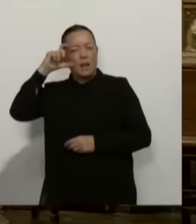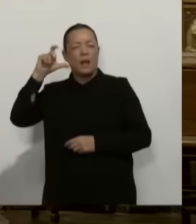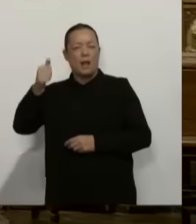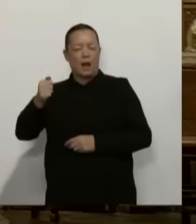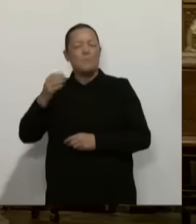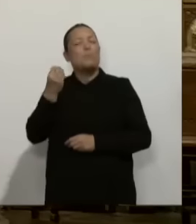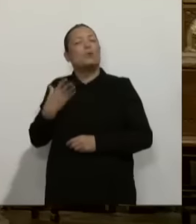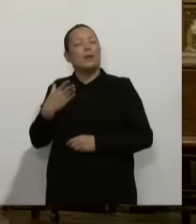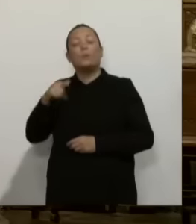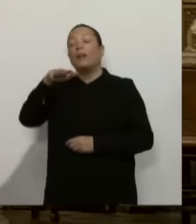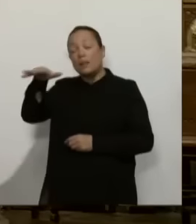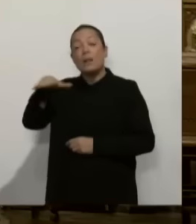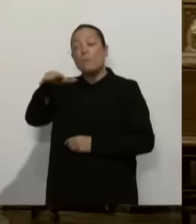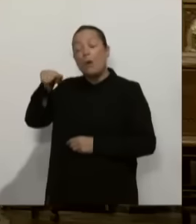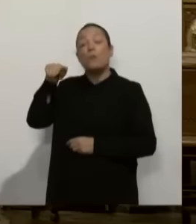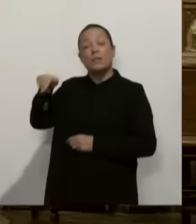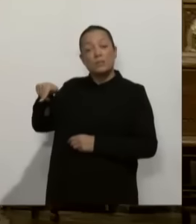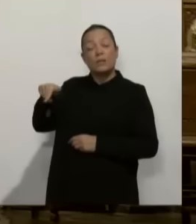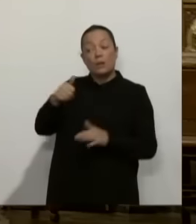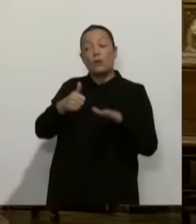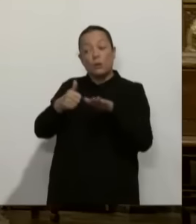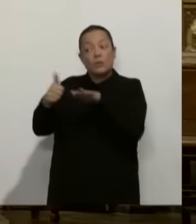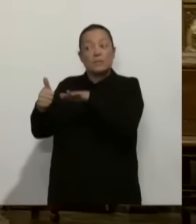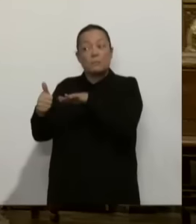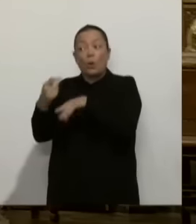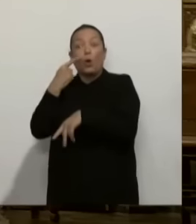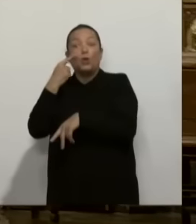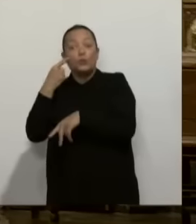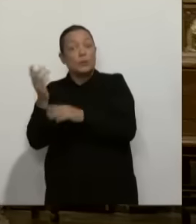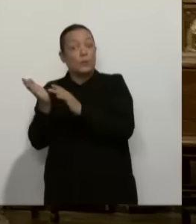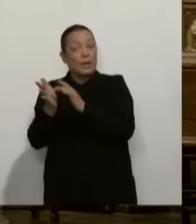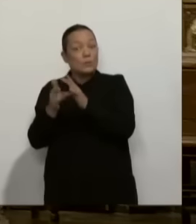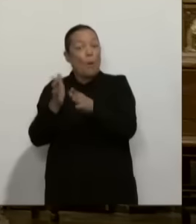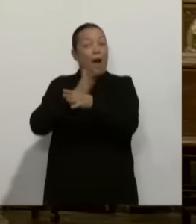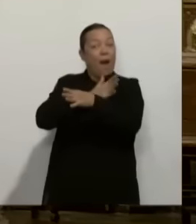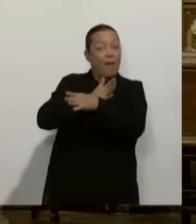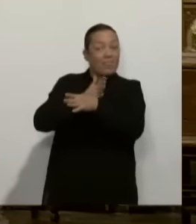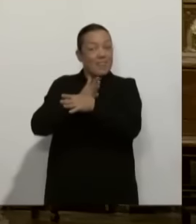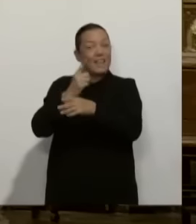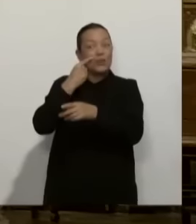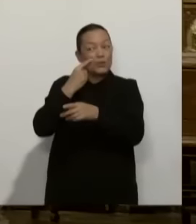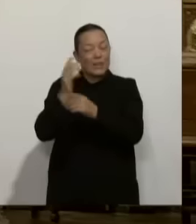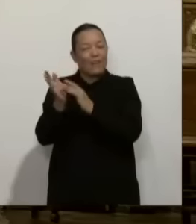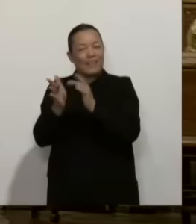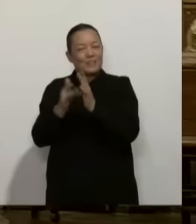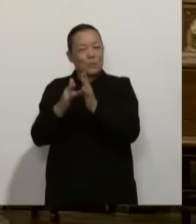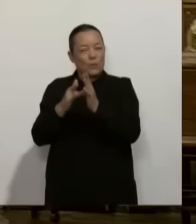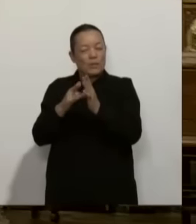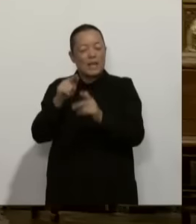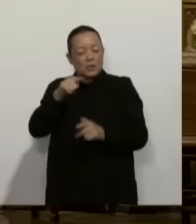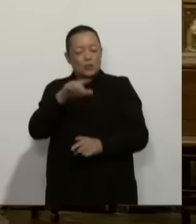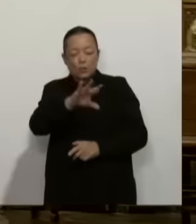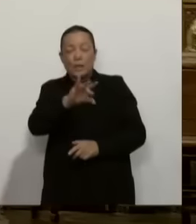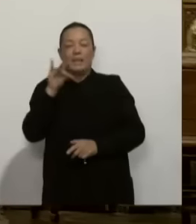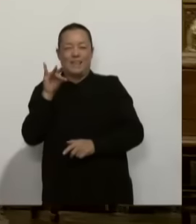justamente fue en Galilea donde los discípulos lo conocieron a Jesús. Fue en Galilea donde los discípulos